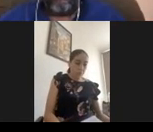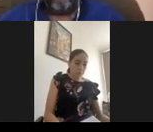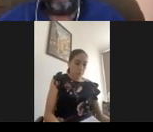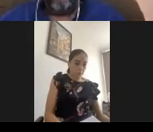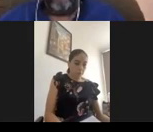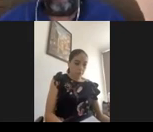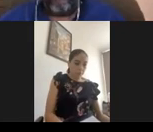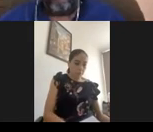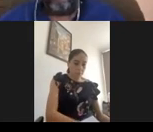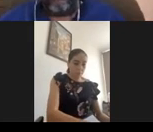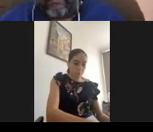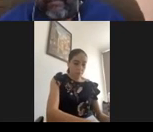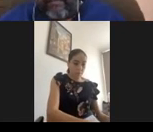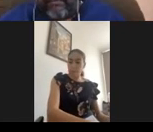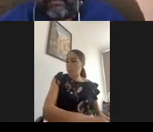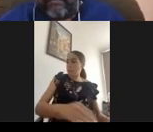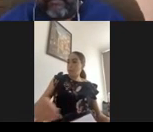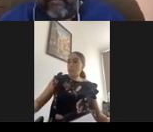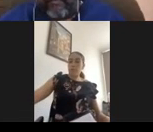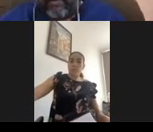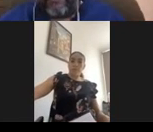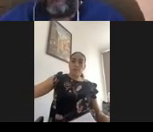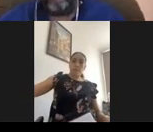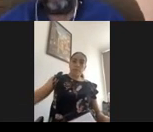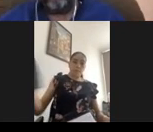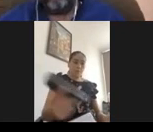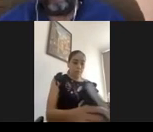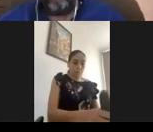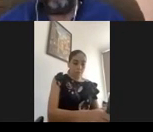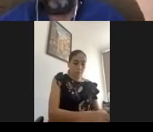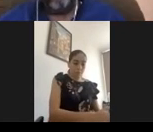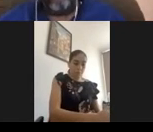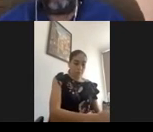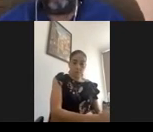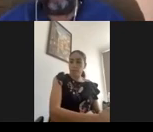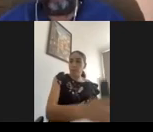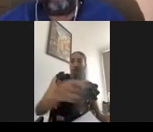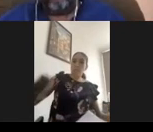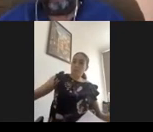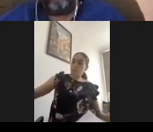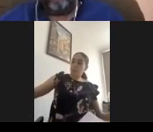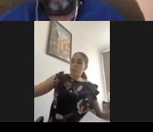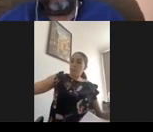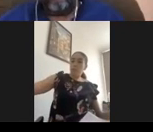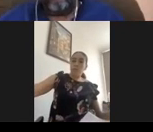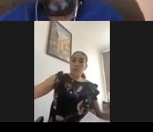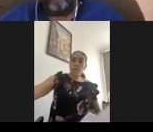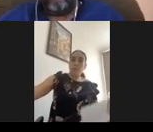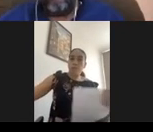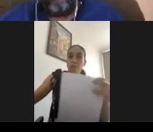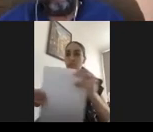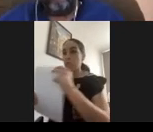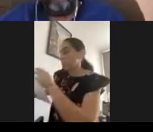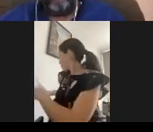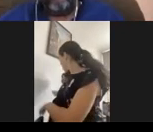servicios del centro, le permite al municipio avanzar en muchas cosas. Necesitamos un interlocutor. Creo que